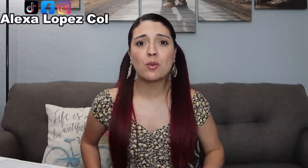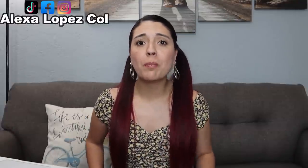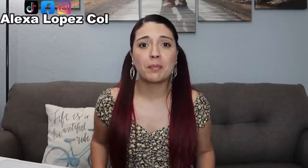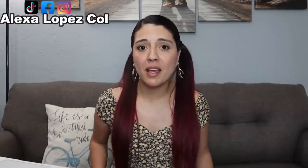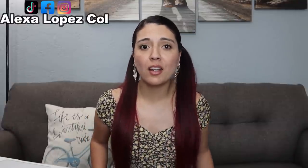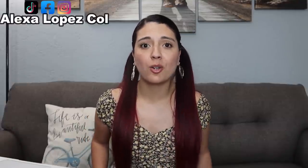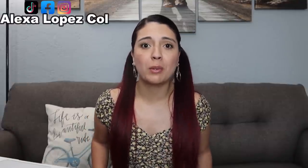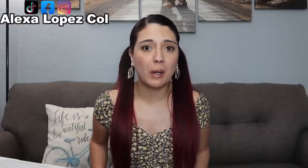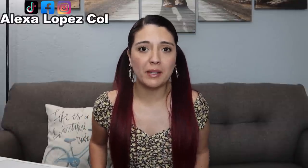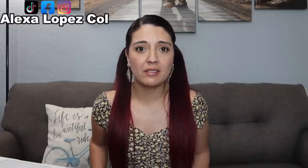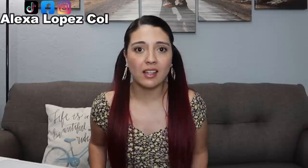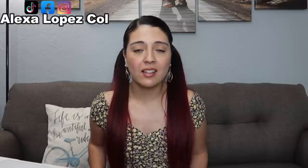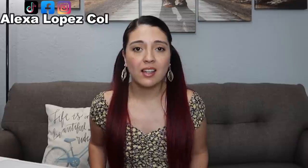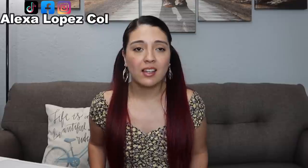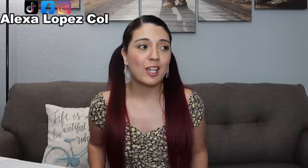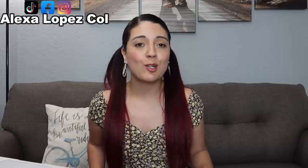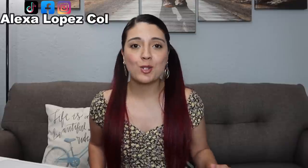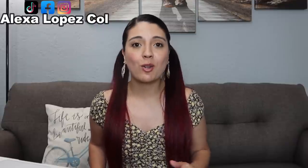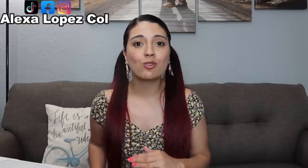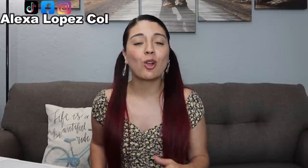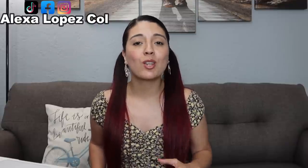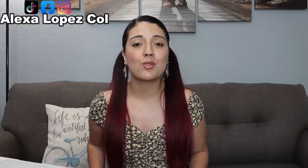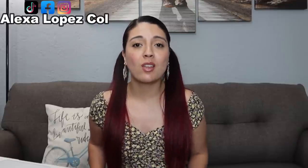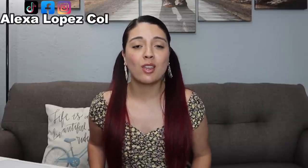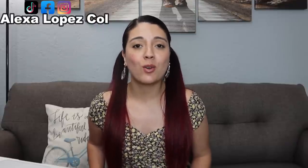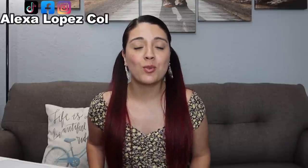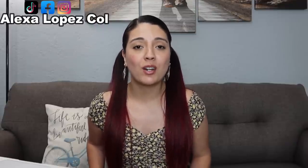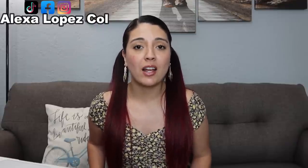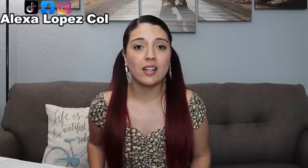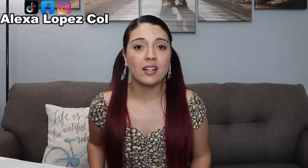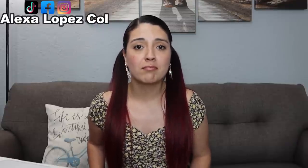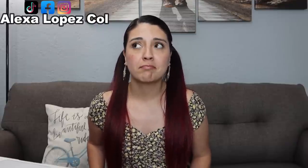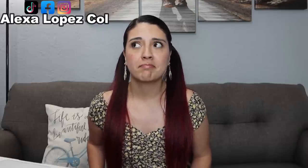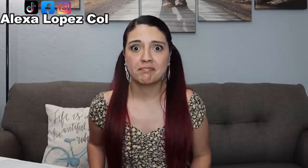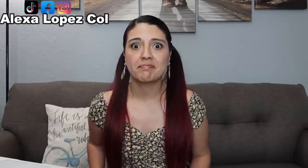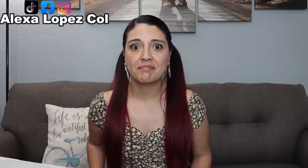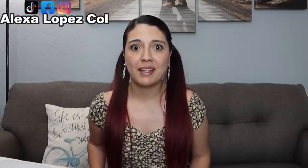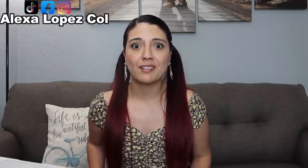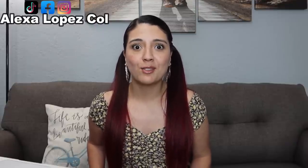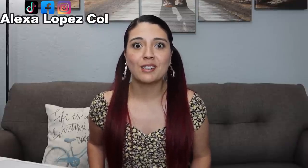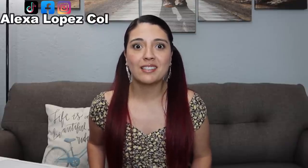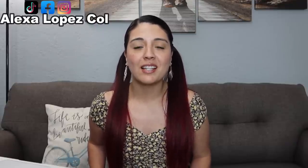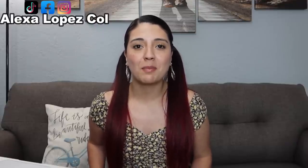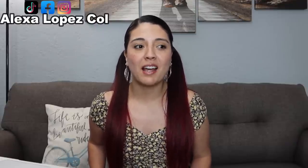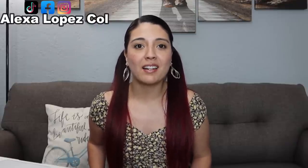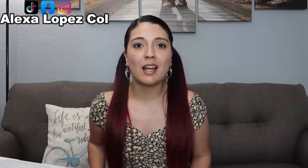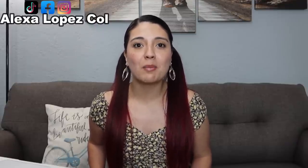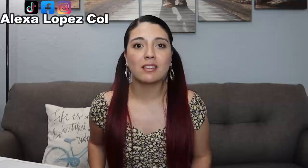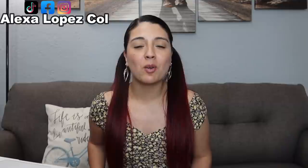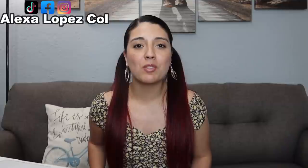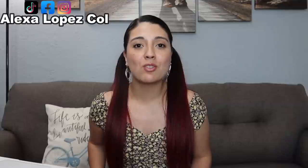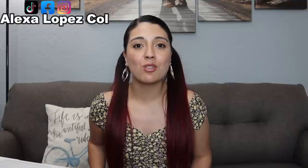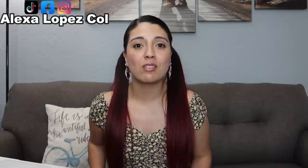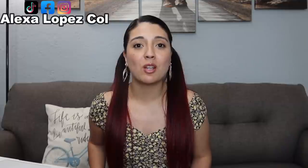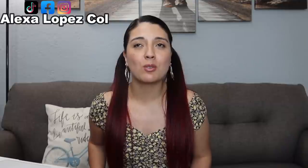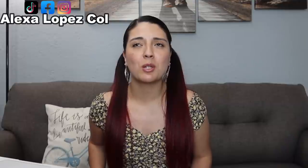Están súper bien económicamente. Inclusive con todo lo que ha sucedido con Ucrania, vean noticias, vean